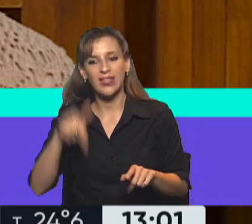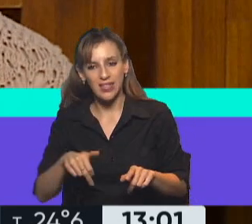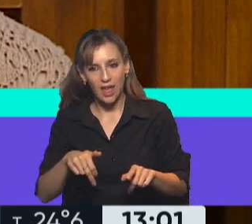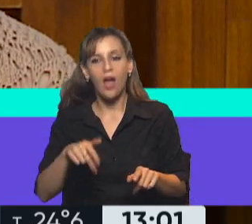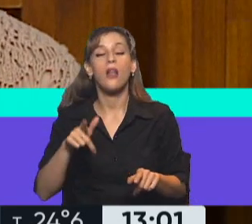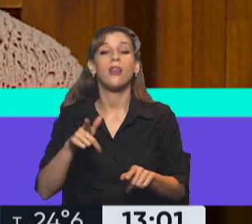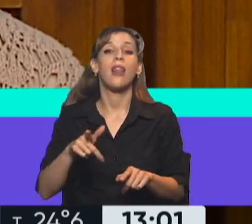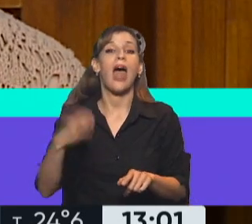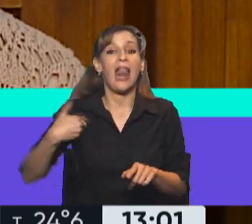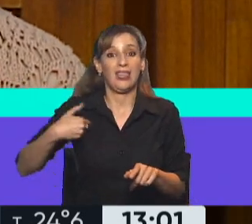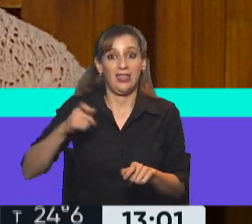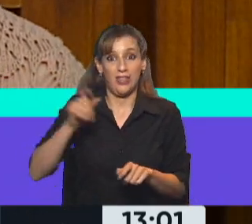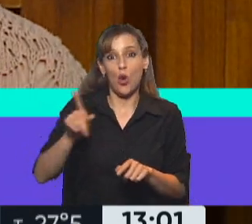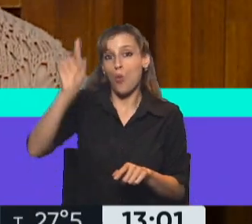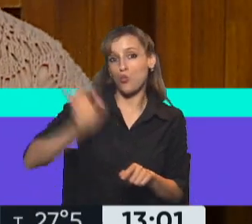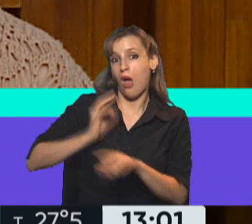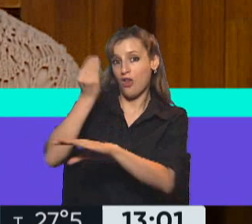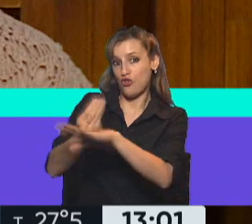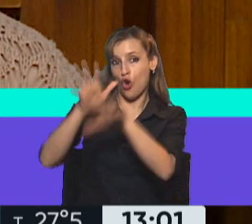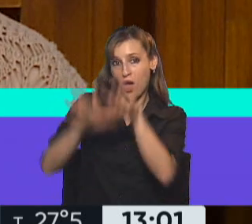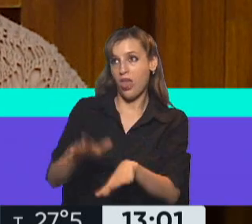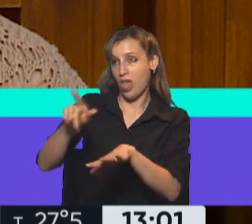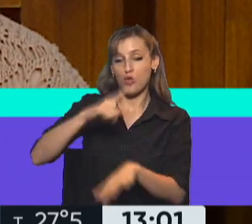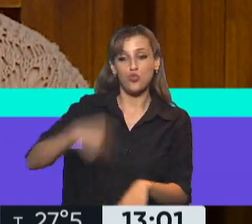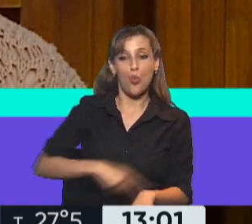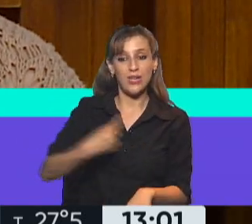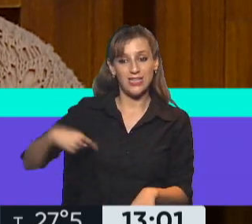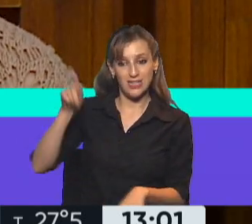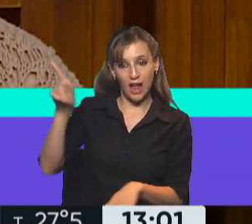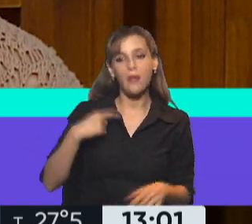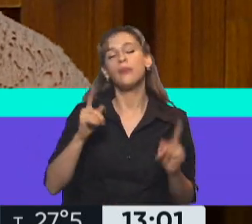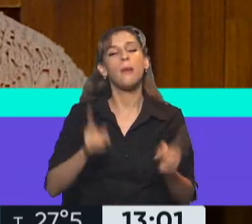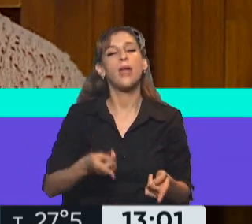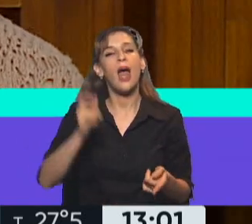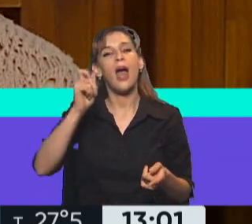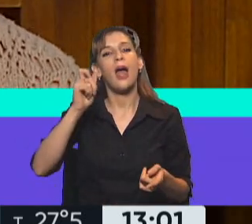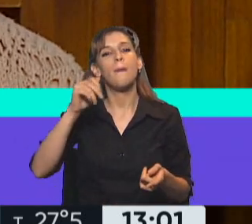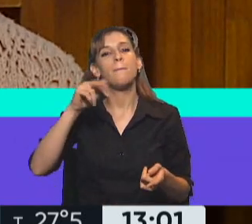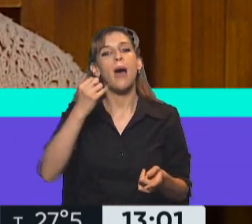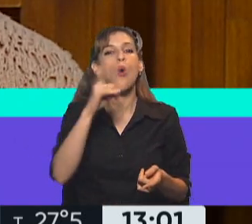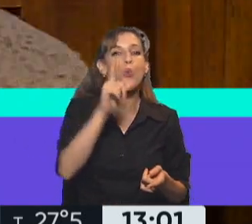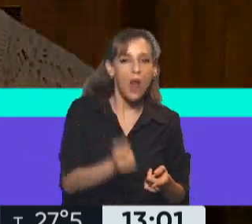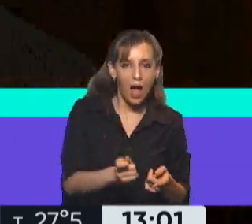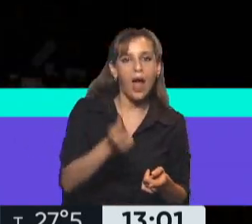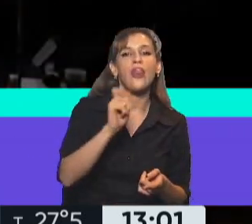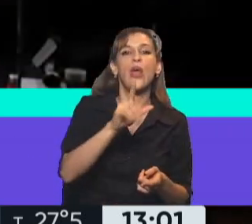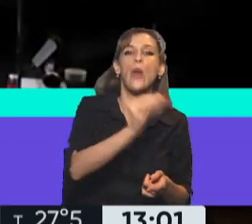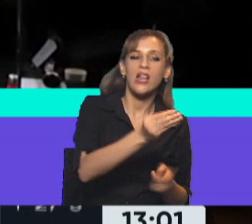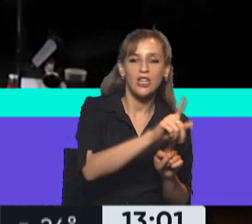suerte lo tuvimos por allá por un año, en batería Paula Almeida de Brasil y en clarinete Philip Hillebrand de